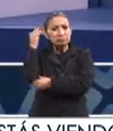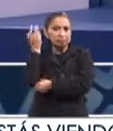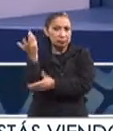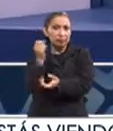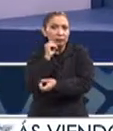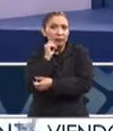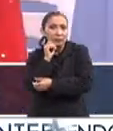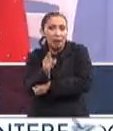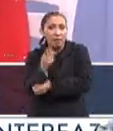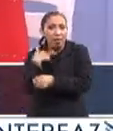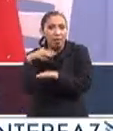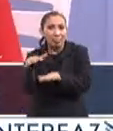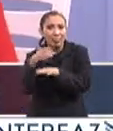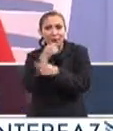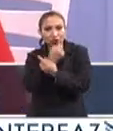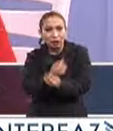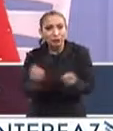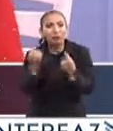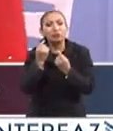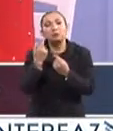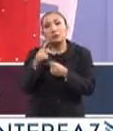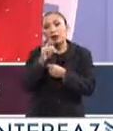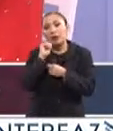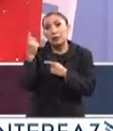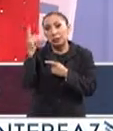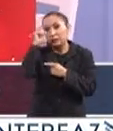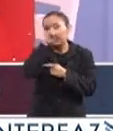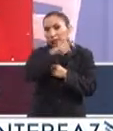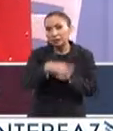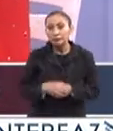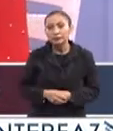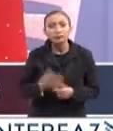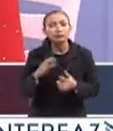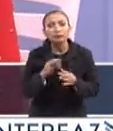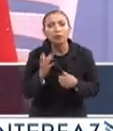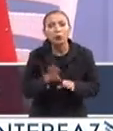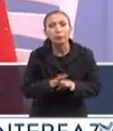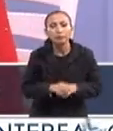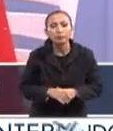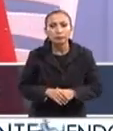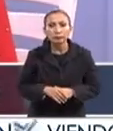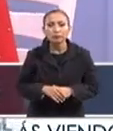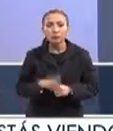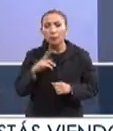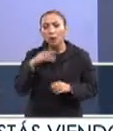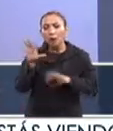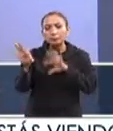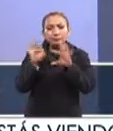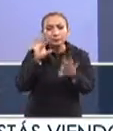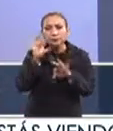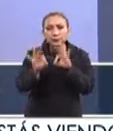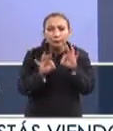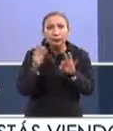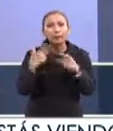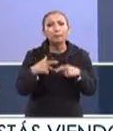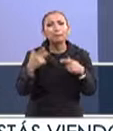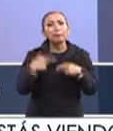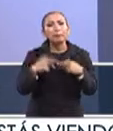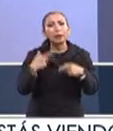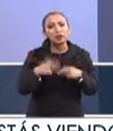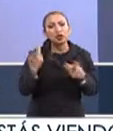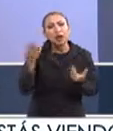que además es muy atractivo para los niños, pero tiene su grado de dificultad, ¿no? Cuéntanos cómo es. Claro, pues un poco es elegir a personas